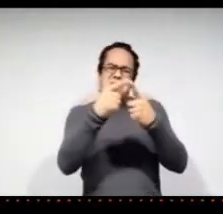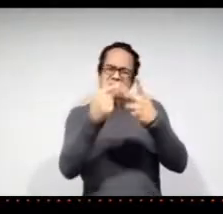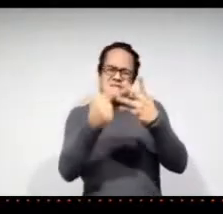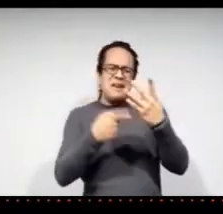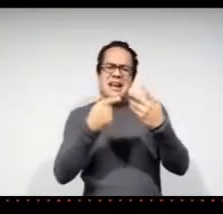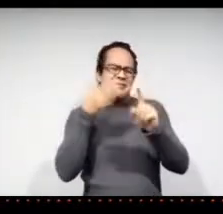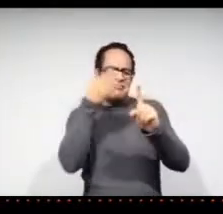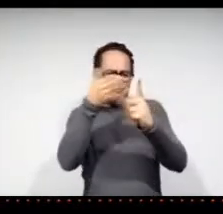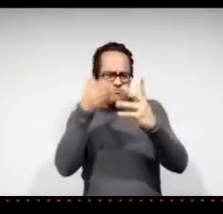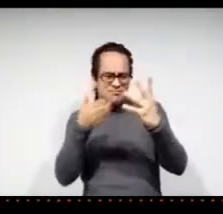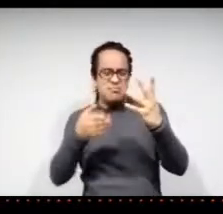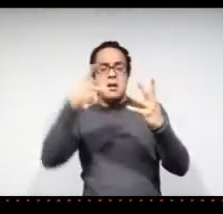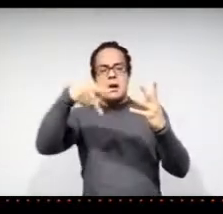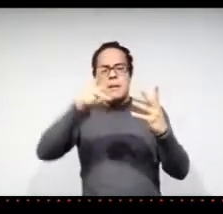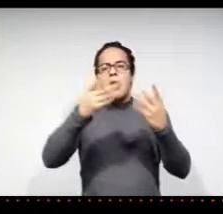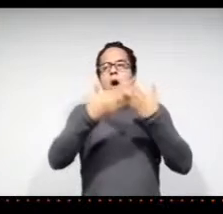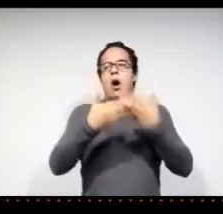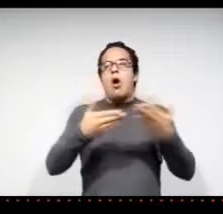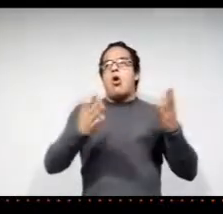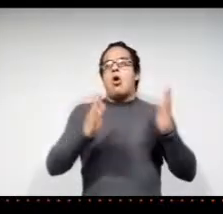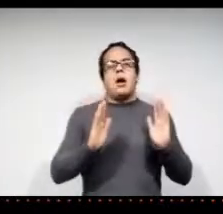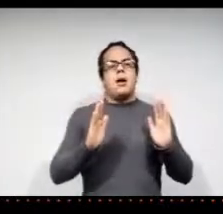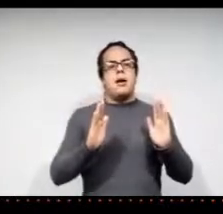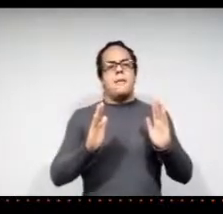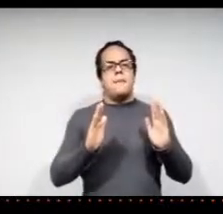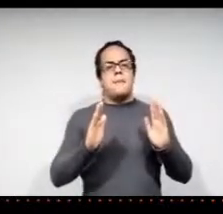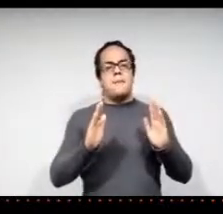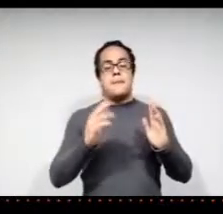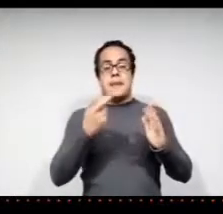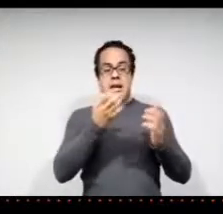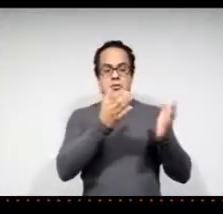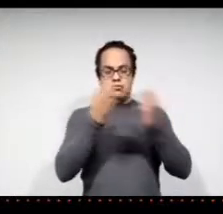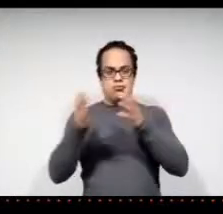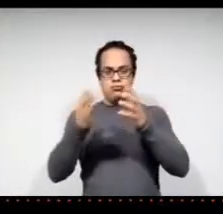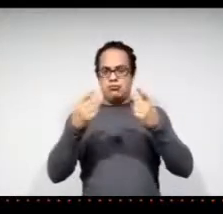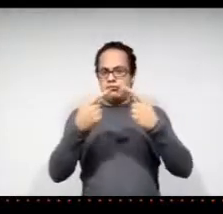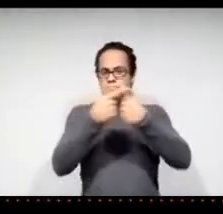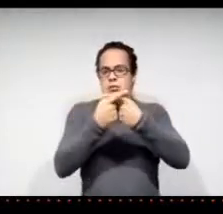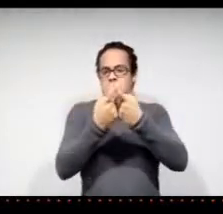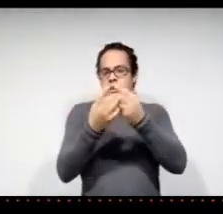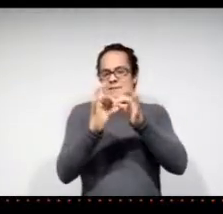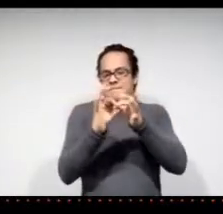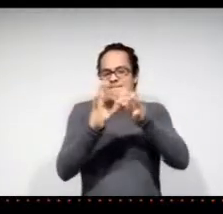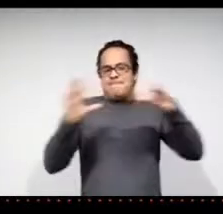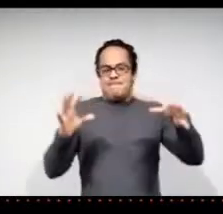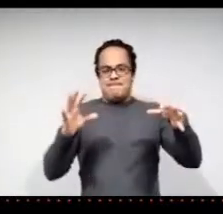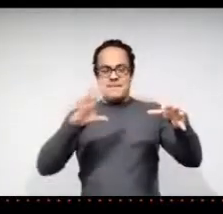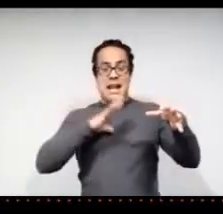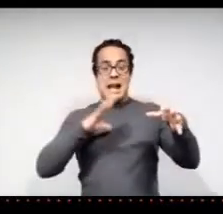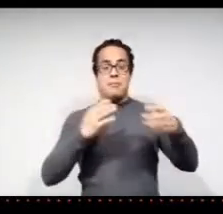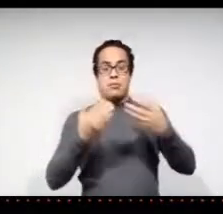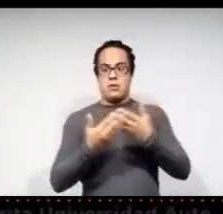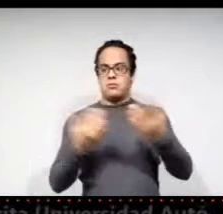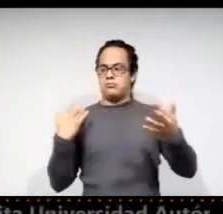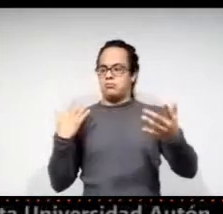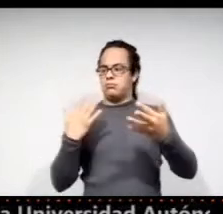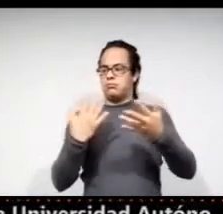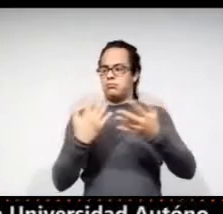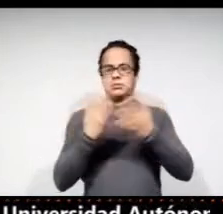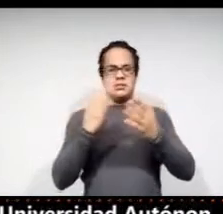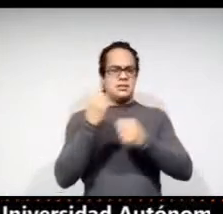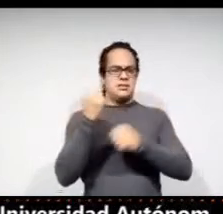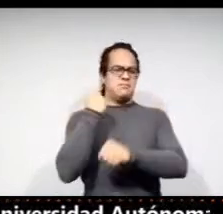a perder esta separación medio artificial que se generó por necesidad hace mucho